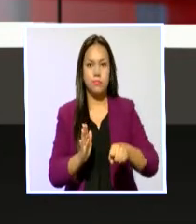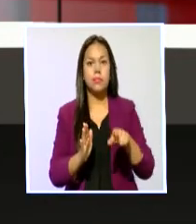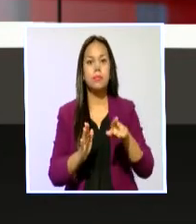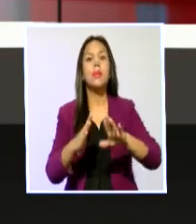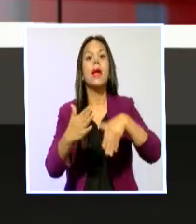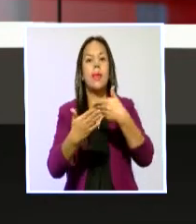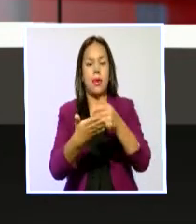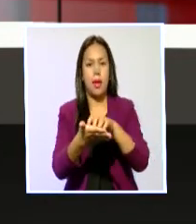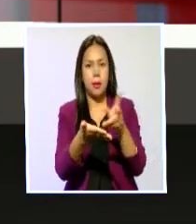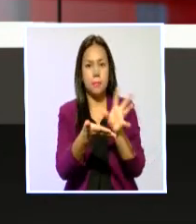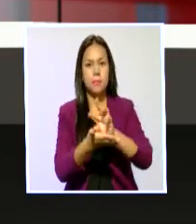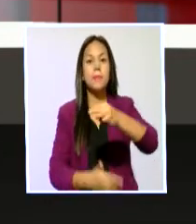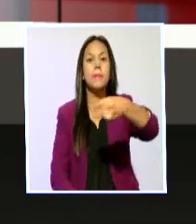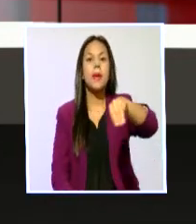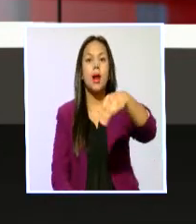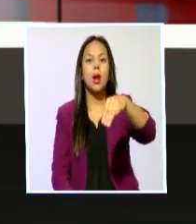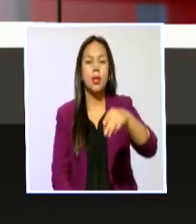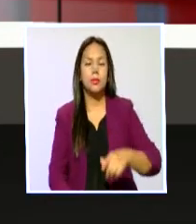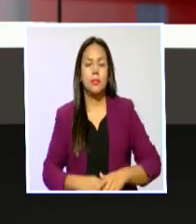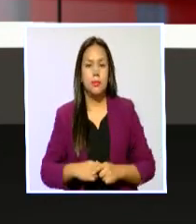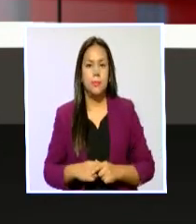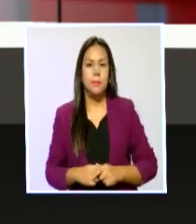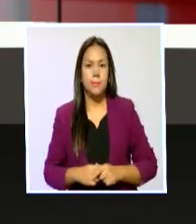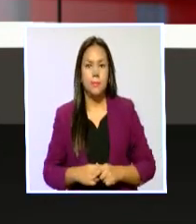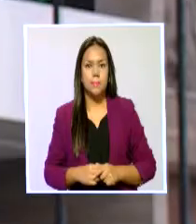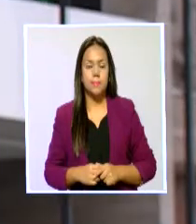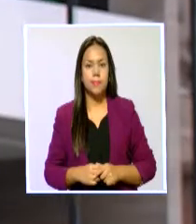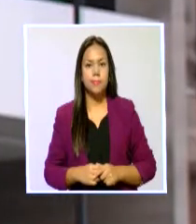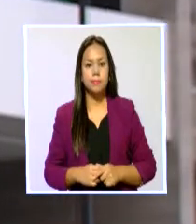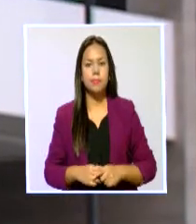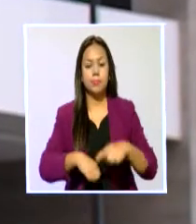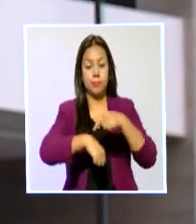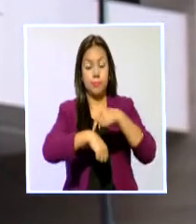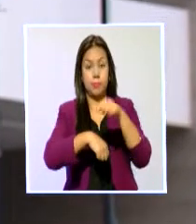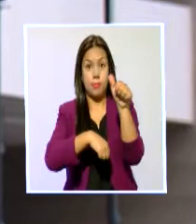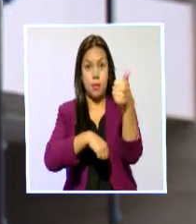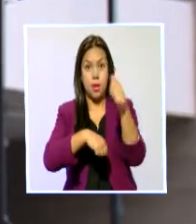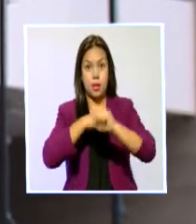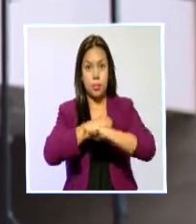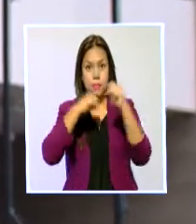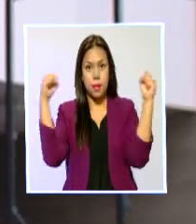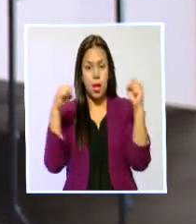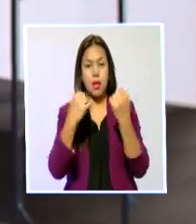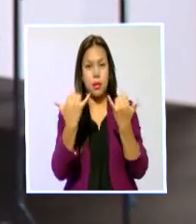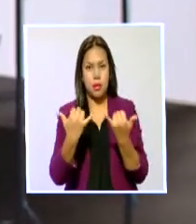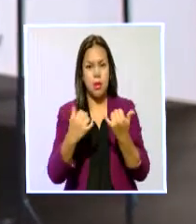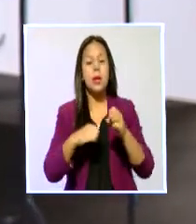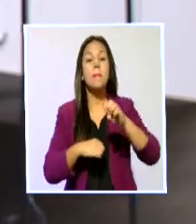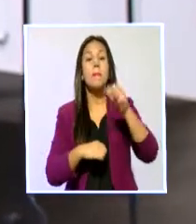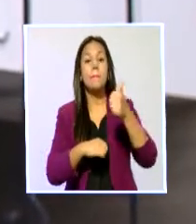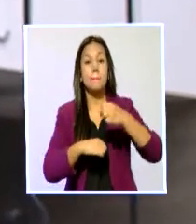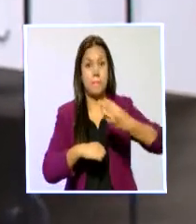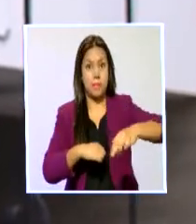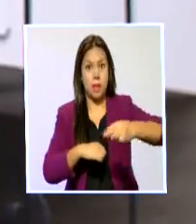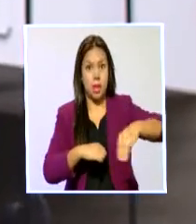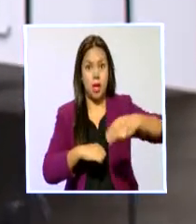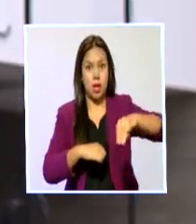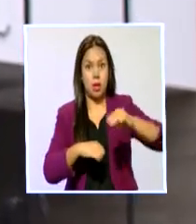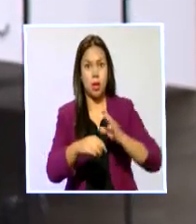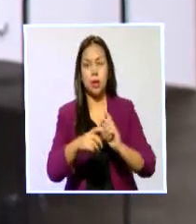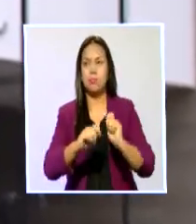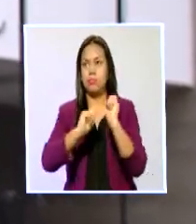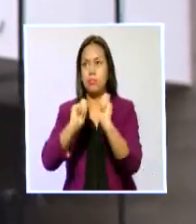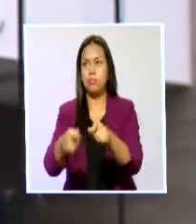al Legislativo este miércoles. Pasadas las 10 de la mañana de este miércoles, ingresó a la Asamblea Nacional